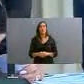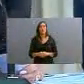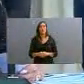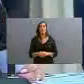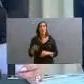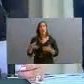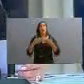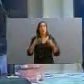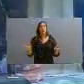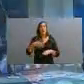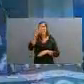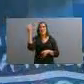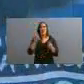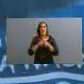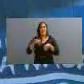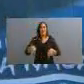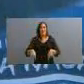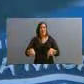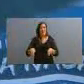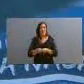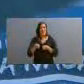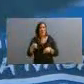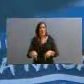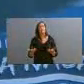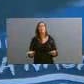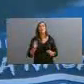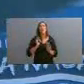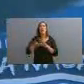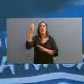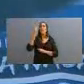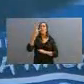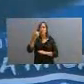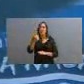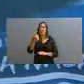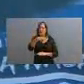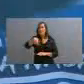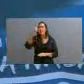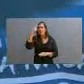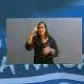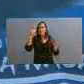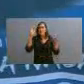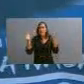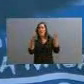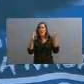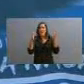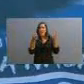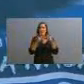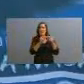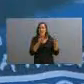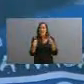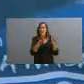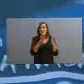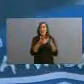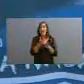asamblea legislativa como esta. Y dijo, año 2006, sitúense, año 2006, hacía el